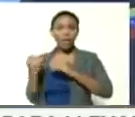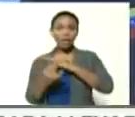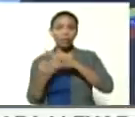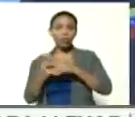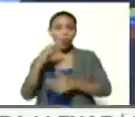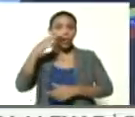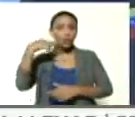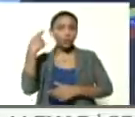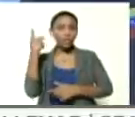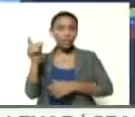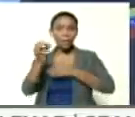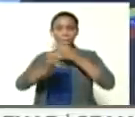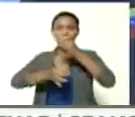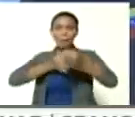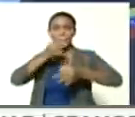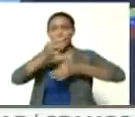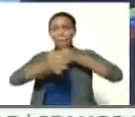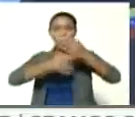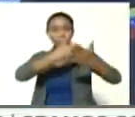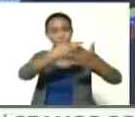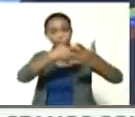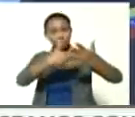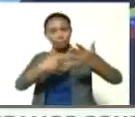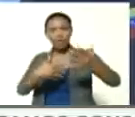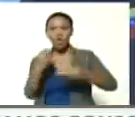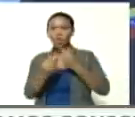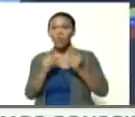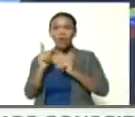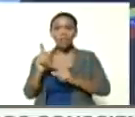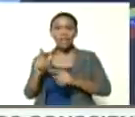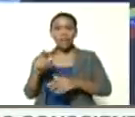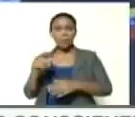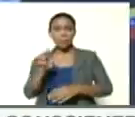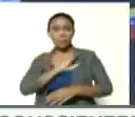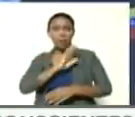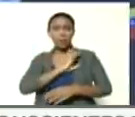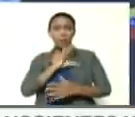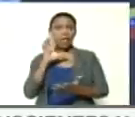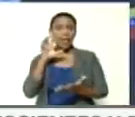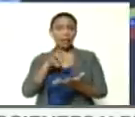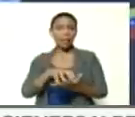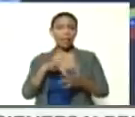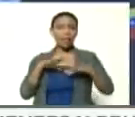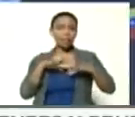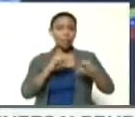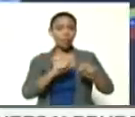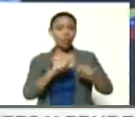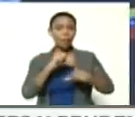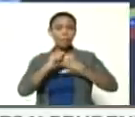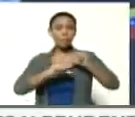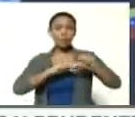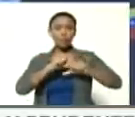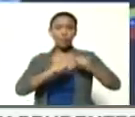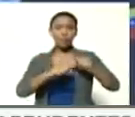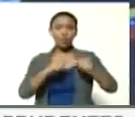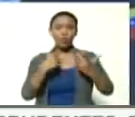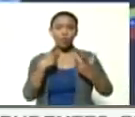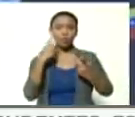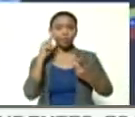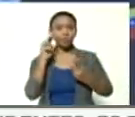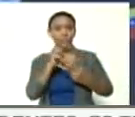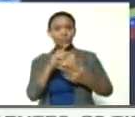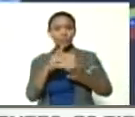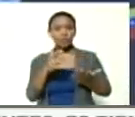Robinson va explicando cómo esa legitimación de capitales, a través de procesos con cambistas,